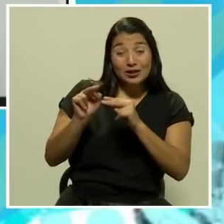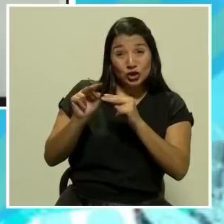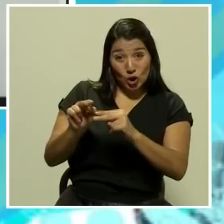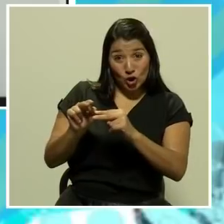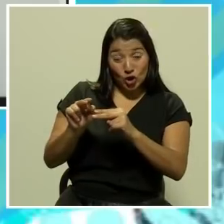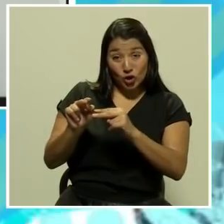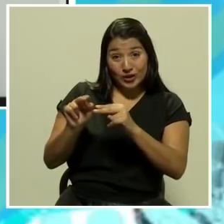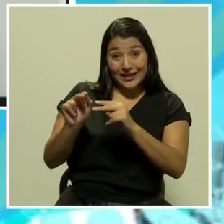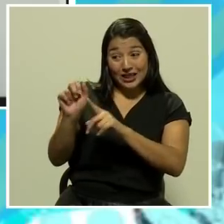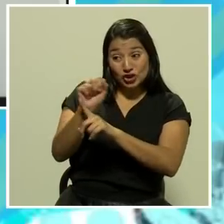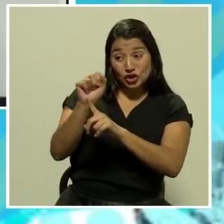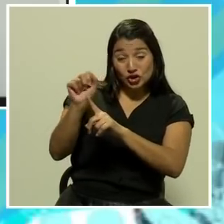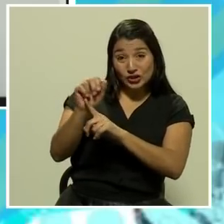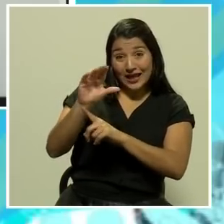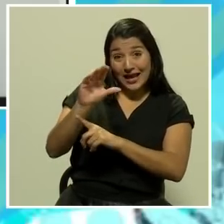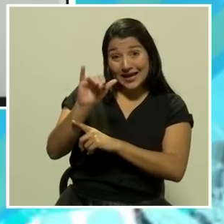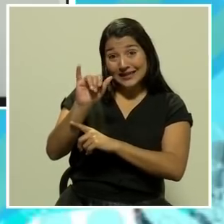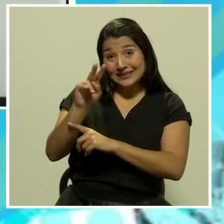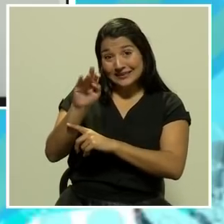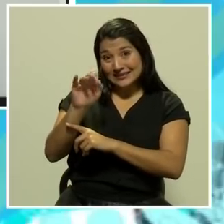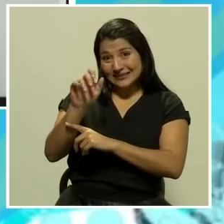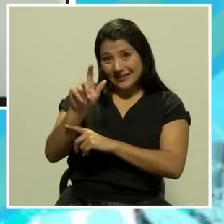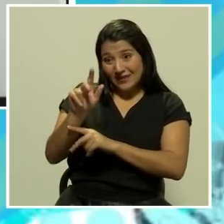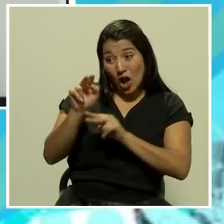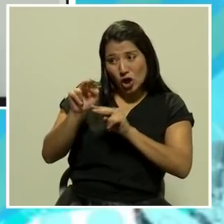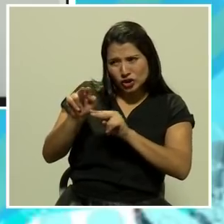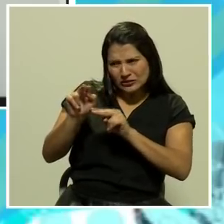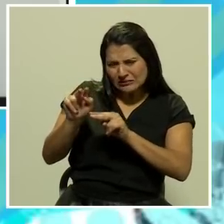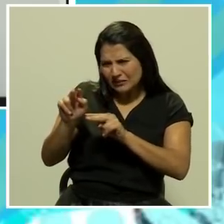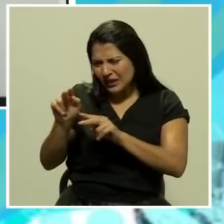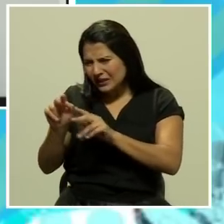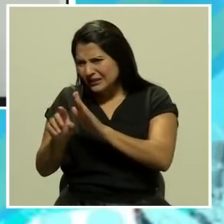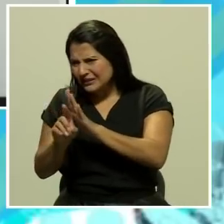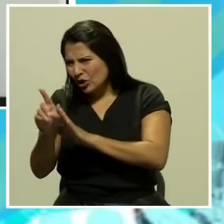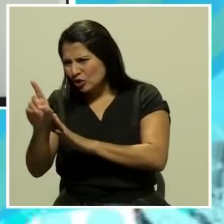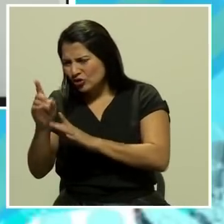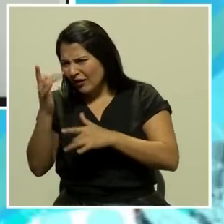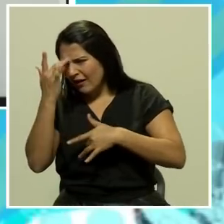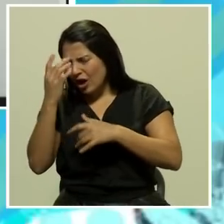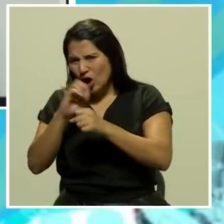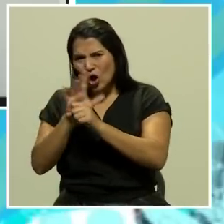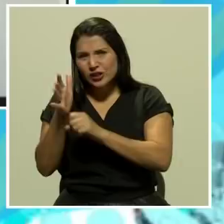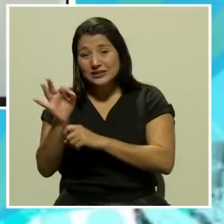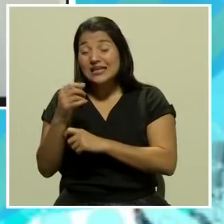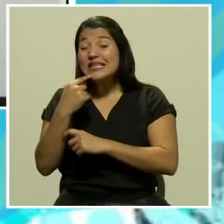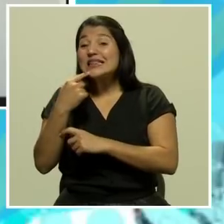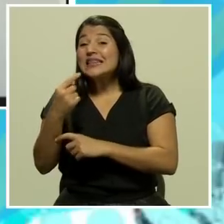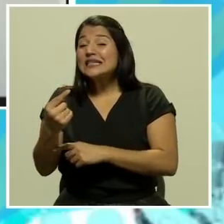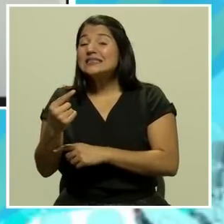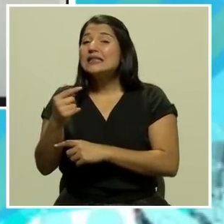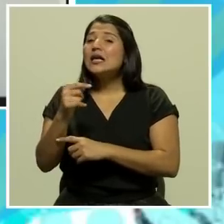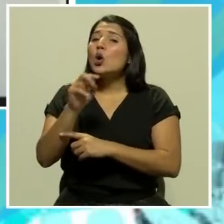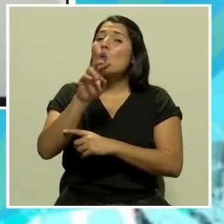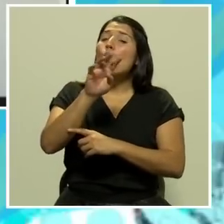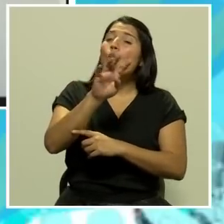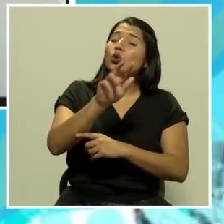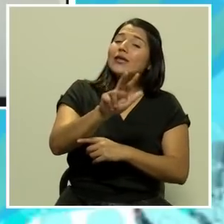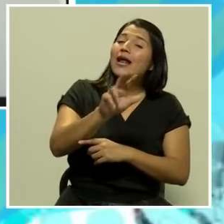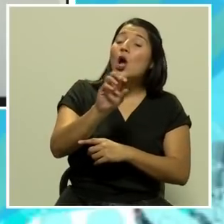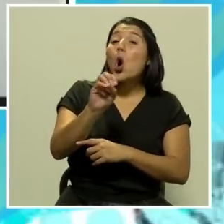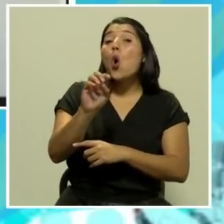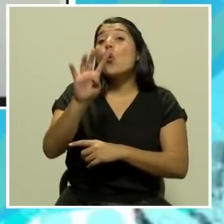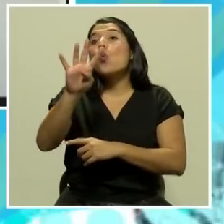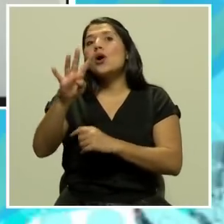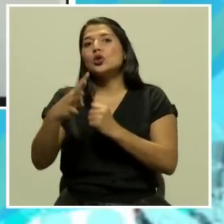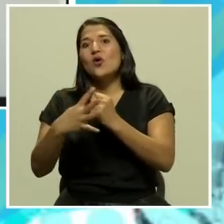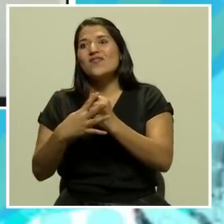te presenta, de hecho, 22 veces más fallecidos y hasta 3 o 4 veces más casos. O sea, en vez de ser un